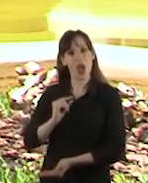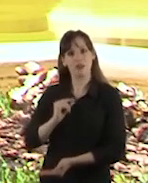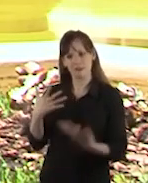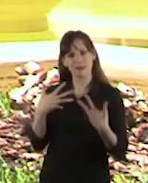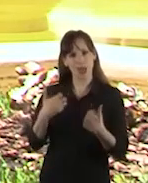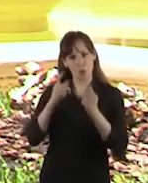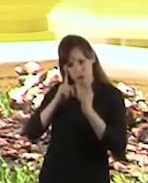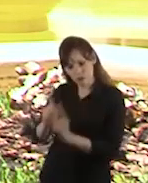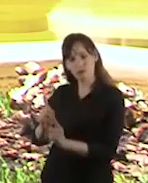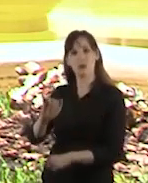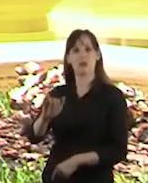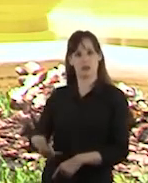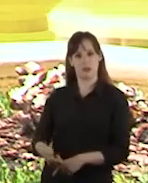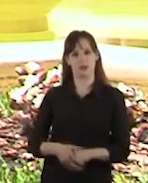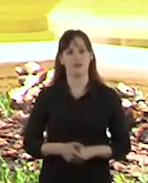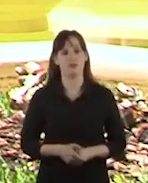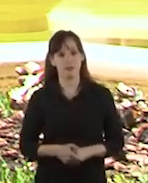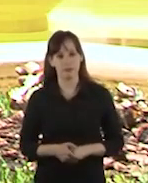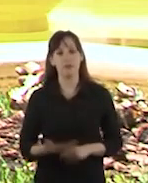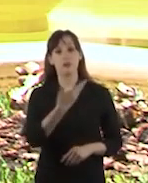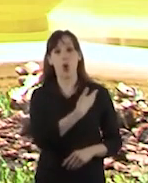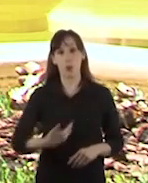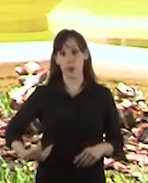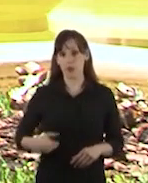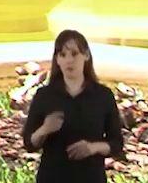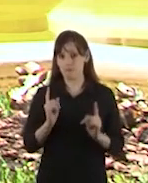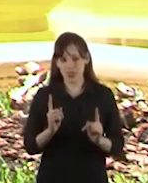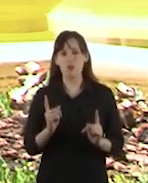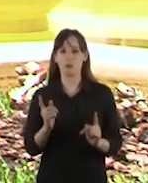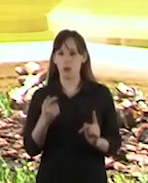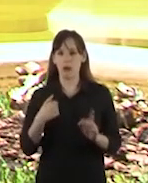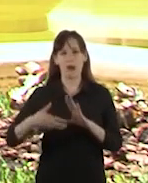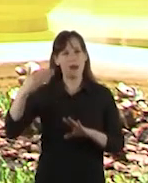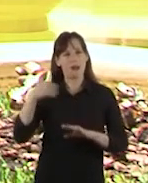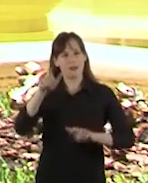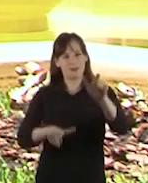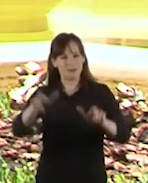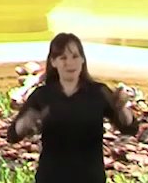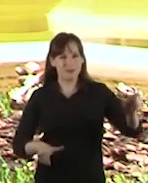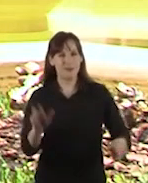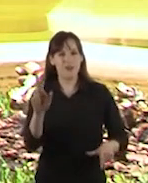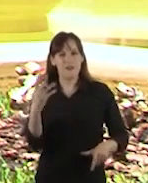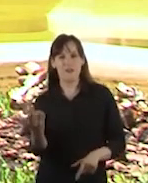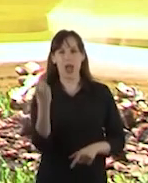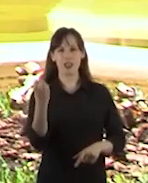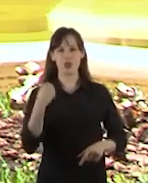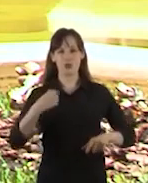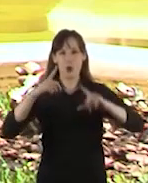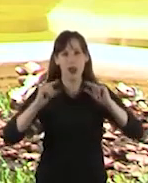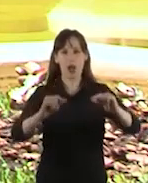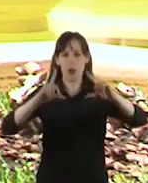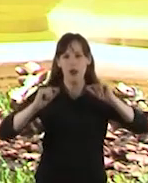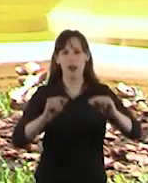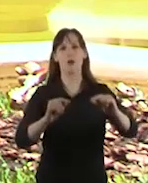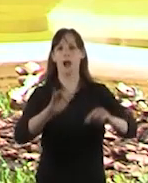Este gobierno acompañó las transformaciones que reclamaba la marea del feminismo en las calles. Y así logramos